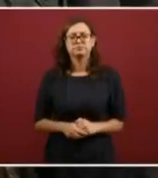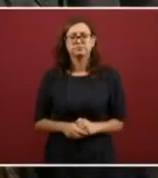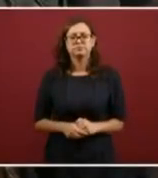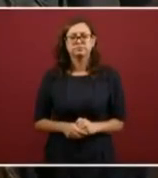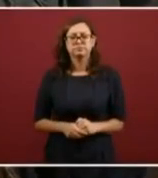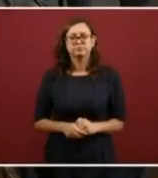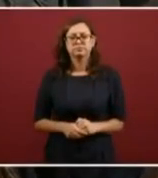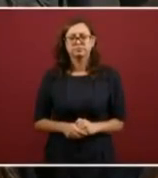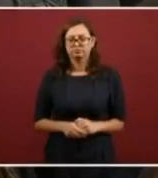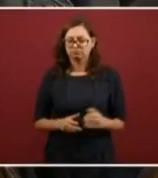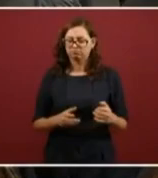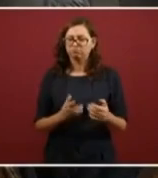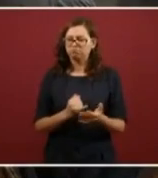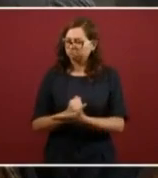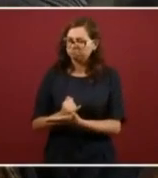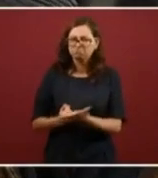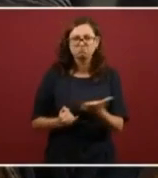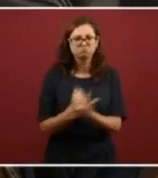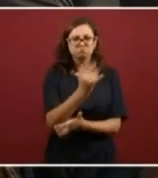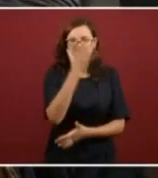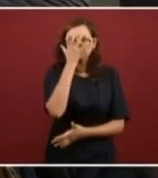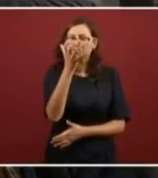tienen una convicción social,